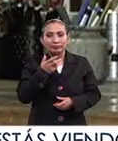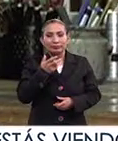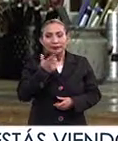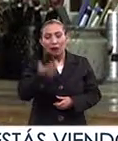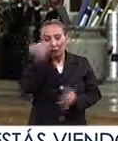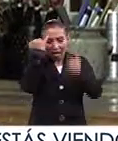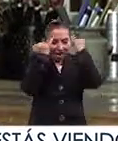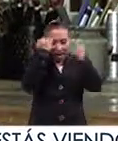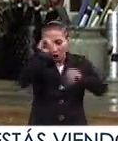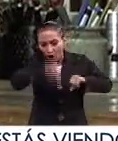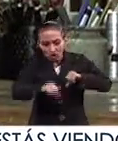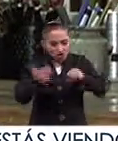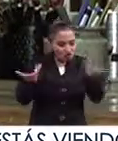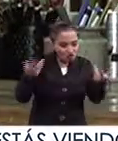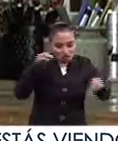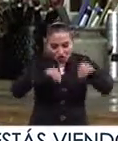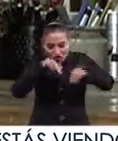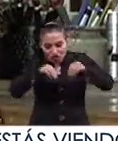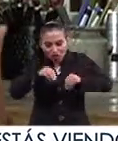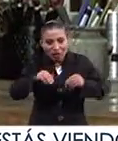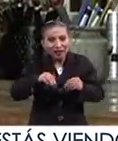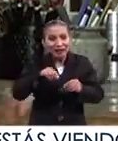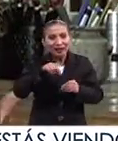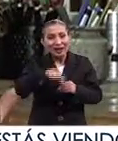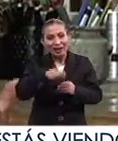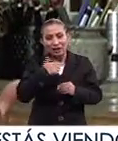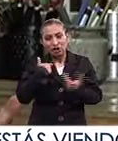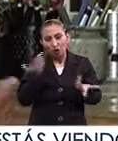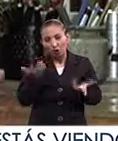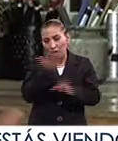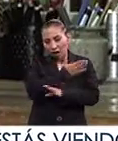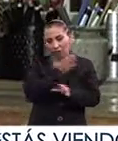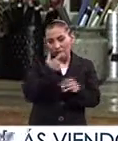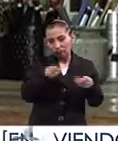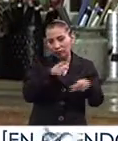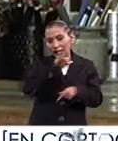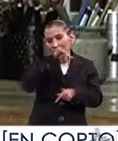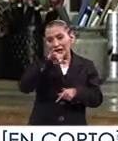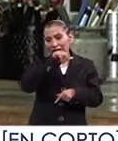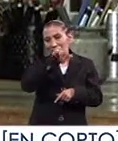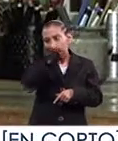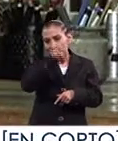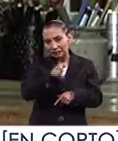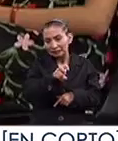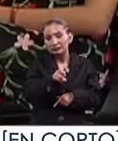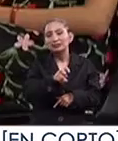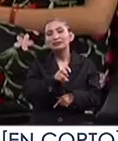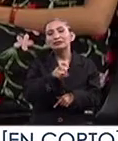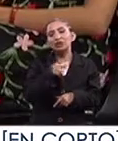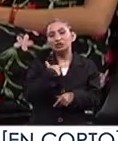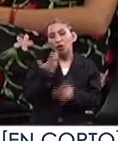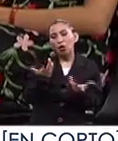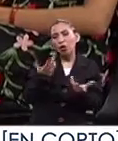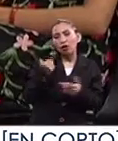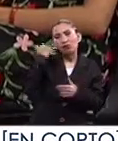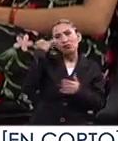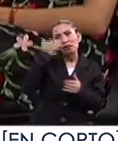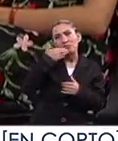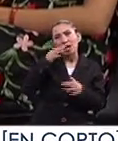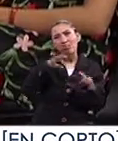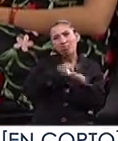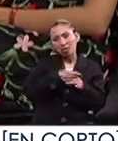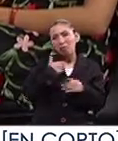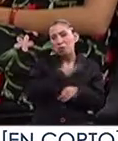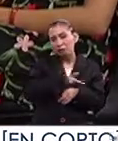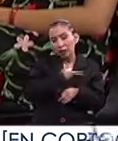La improvisación fue algo que como yo tocaba jazz, era músico de jazz, pues de alguna manera me vino muy bien, pero de